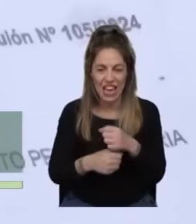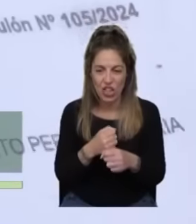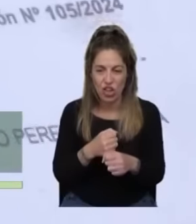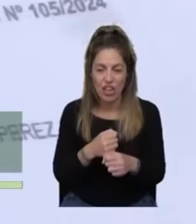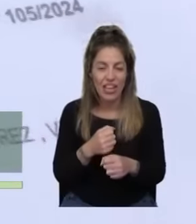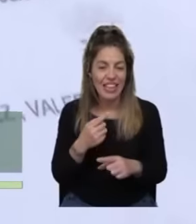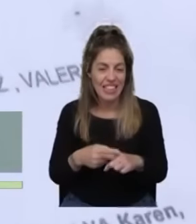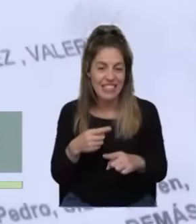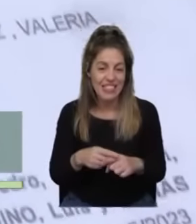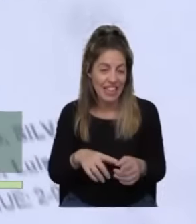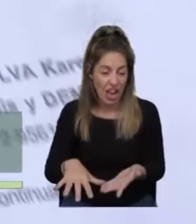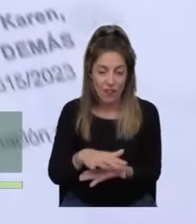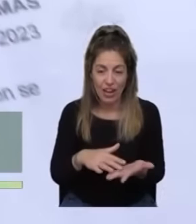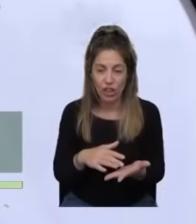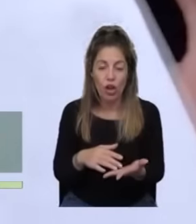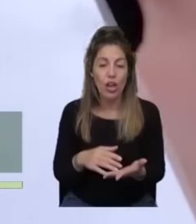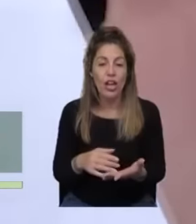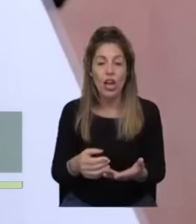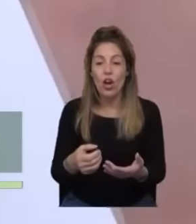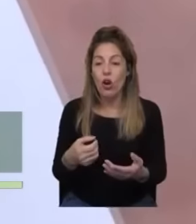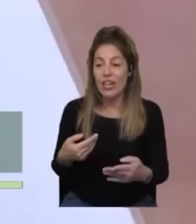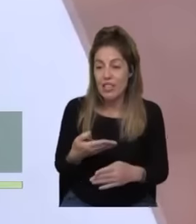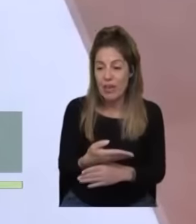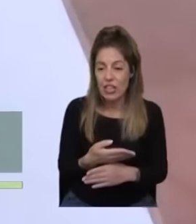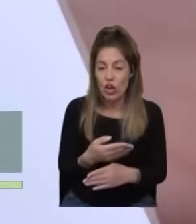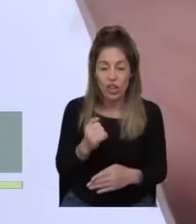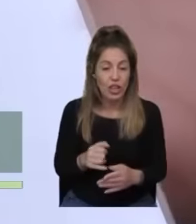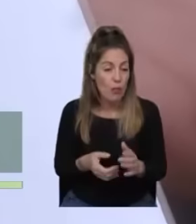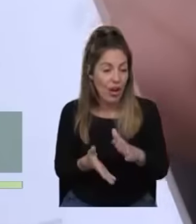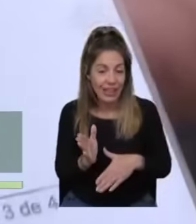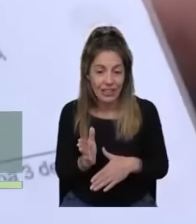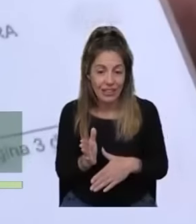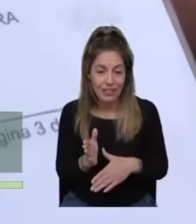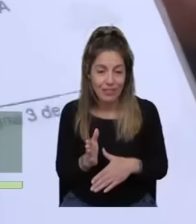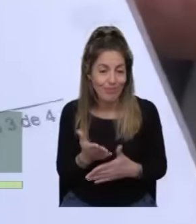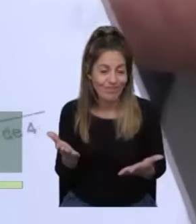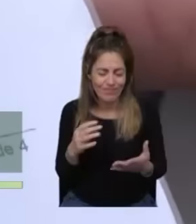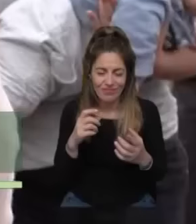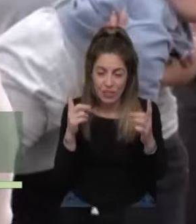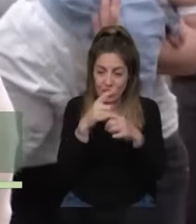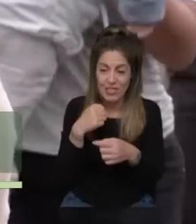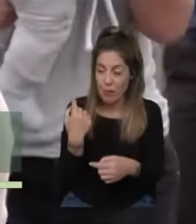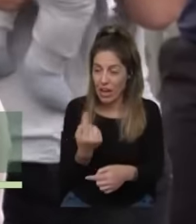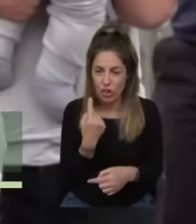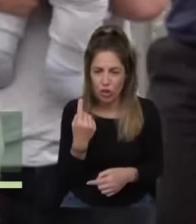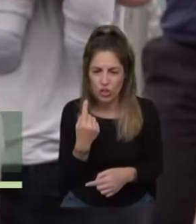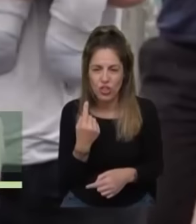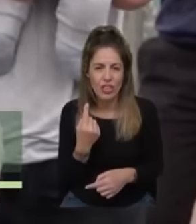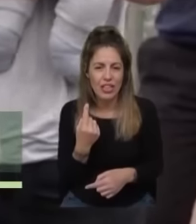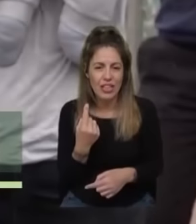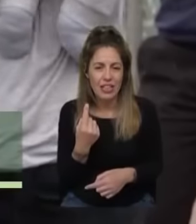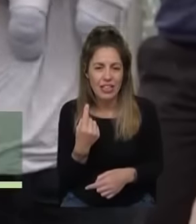con esa disposición de que teníamos que irnos ese día, y fue algo complicado para todos. Si fuese el caso de que